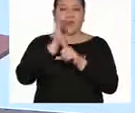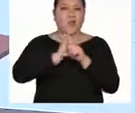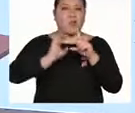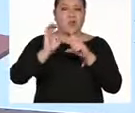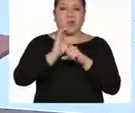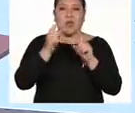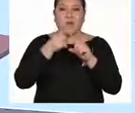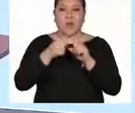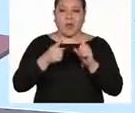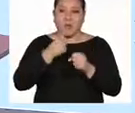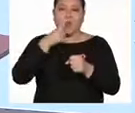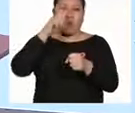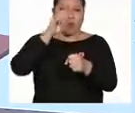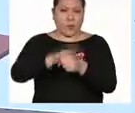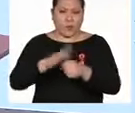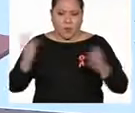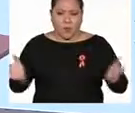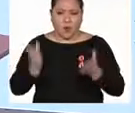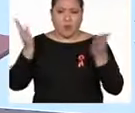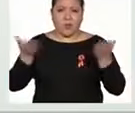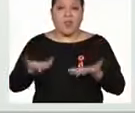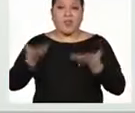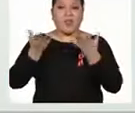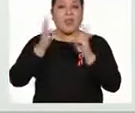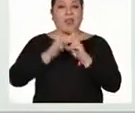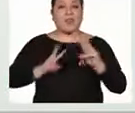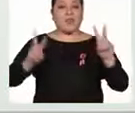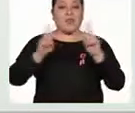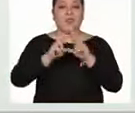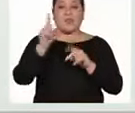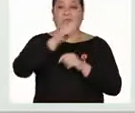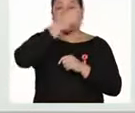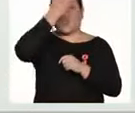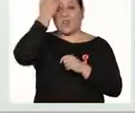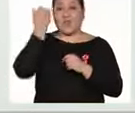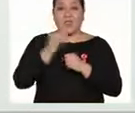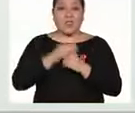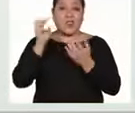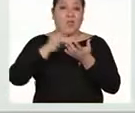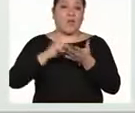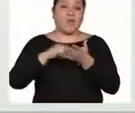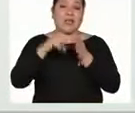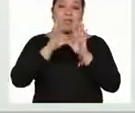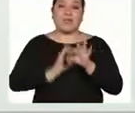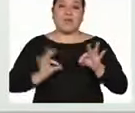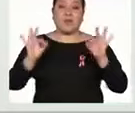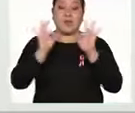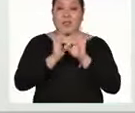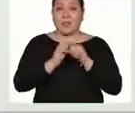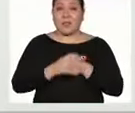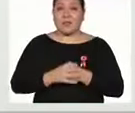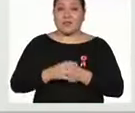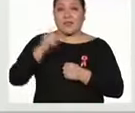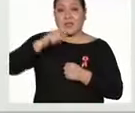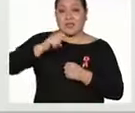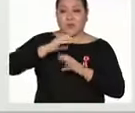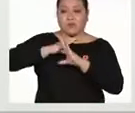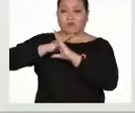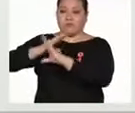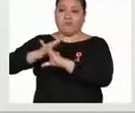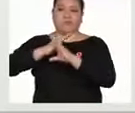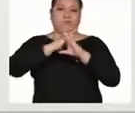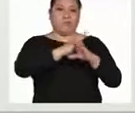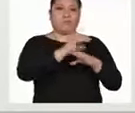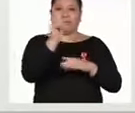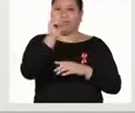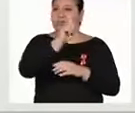pero debemos comprometernos en promoverla y valorarla. No olvidemos lo más importante. Debemos combatir